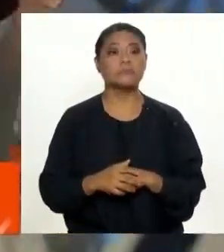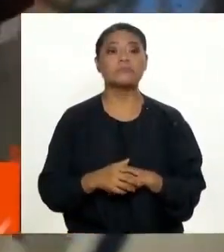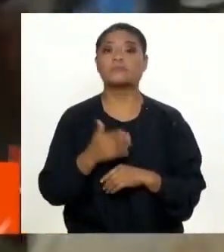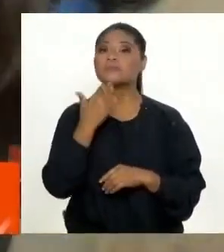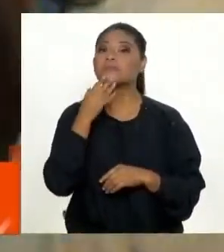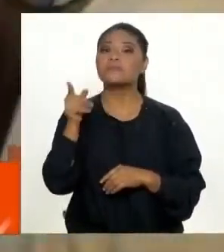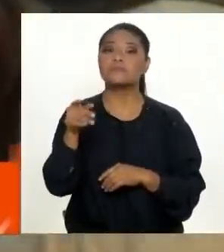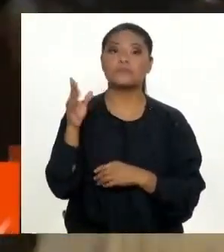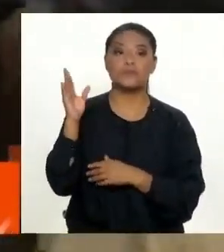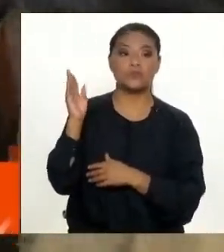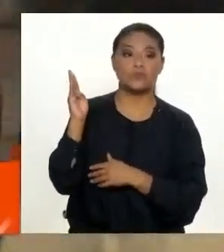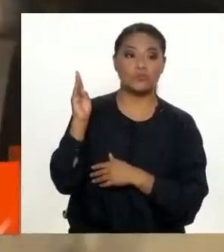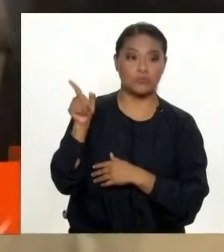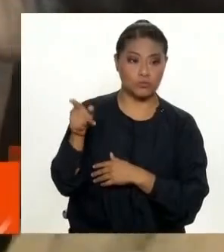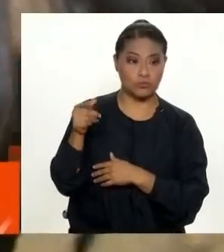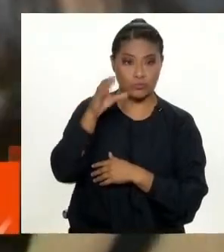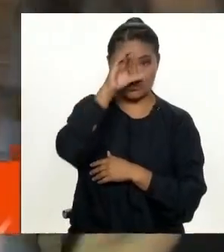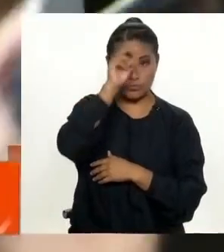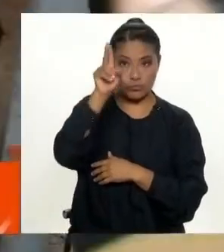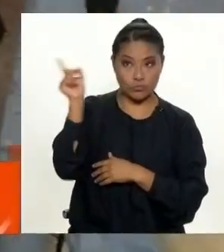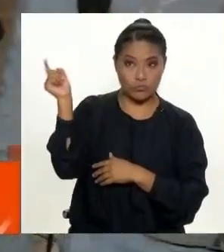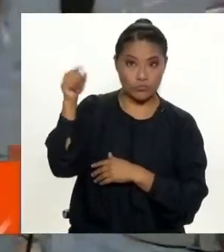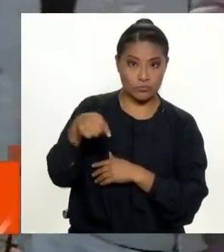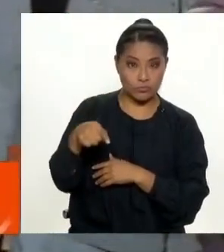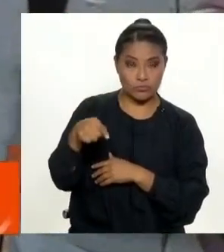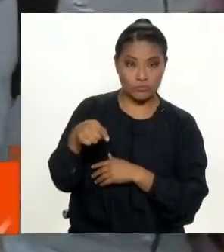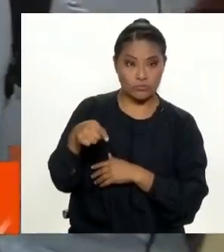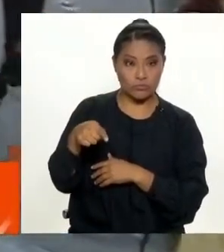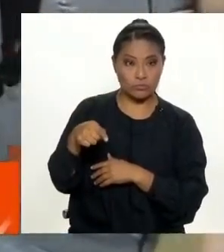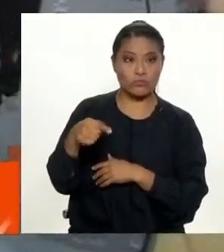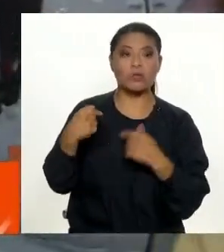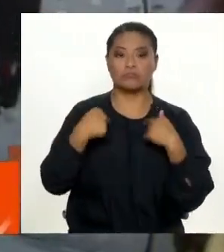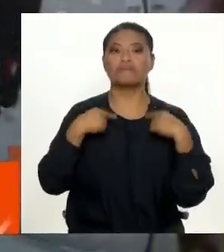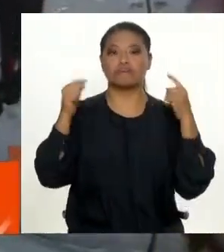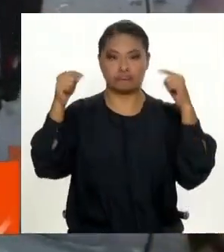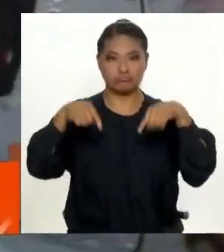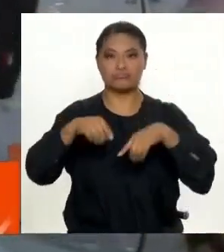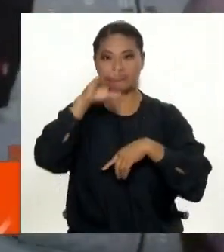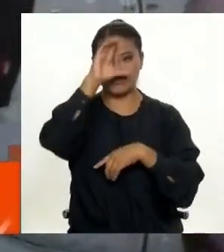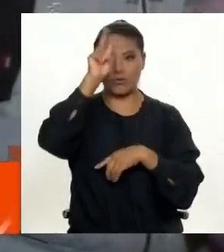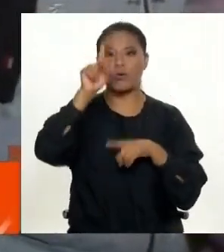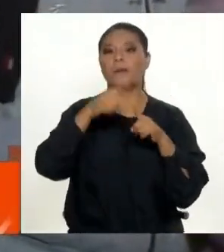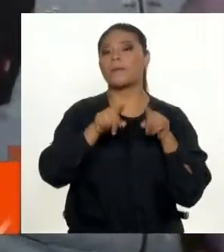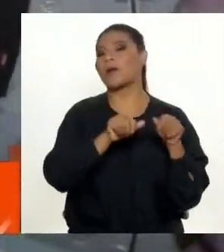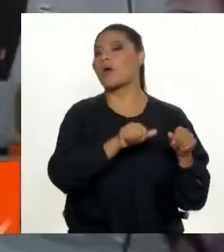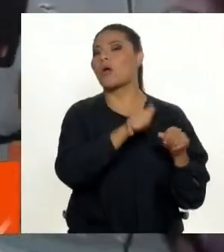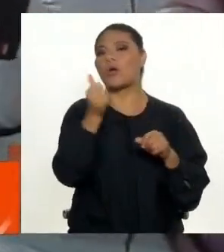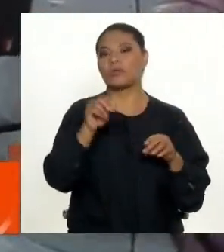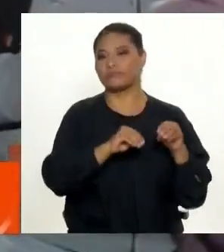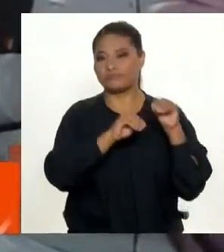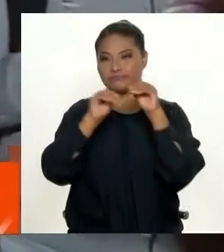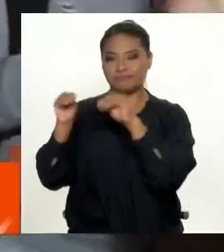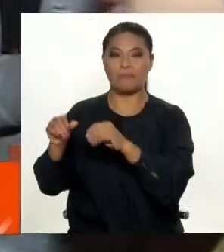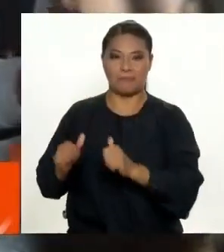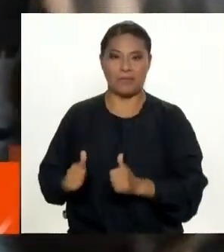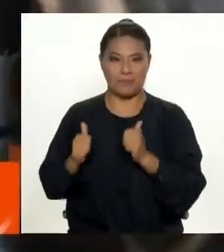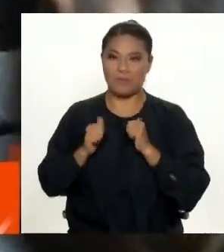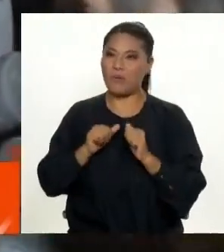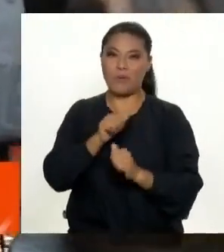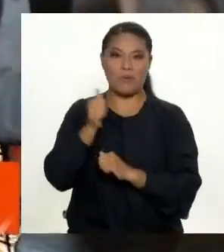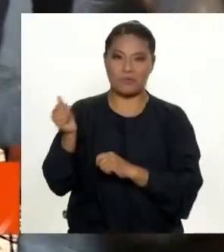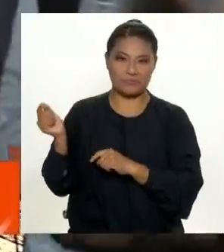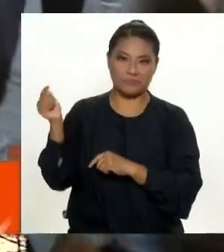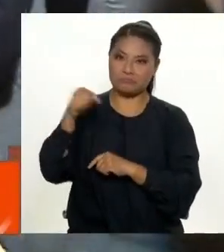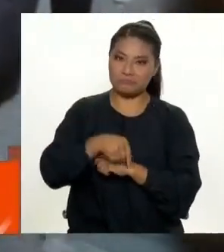esposo. ¿Son de acá de Cusco o vienen de otra región? Somos de Cusco, pero radicamos en otro sitio. ¿Y siempre viene